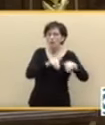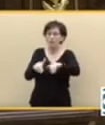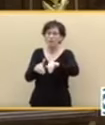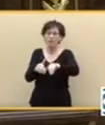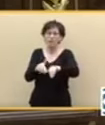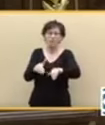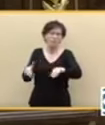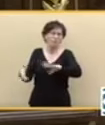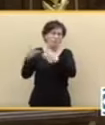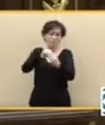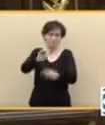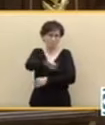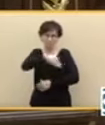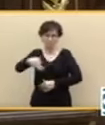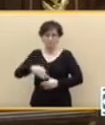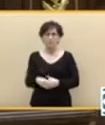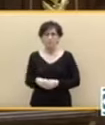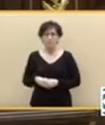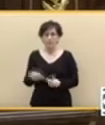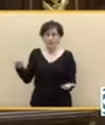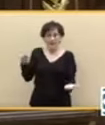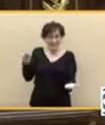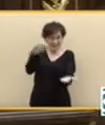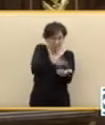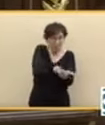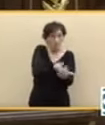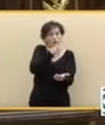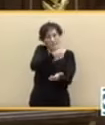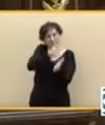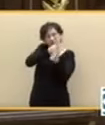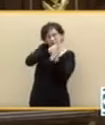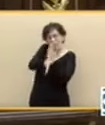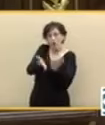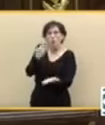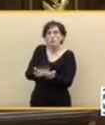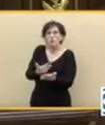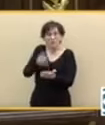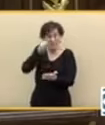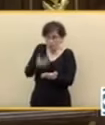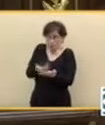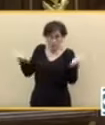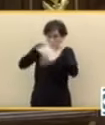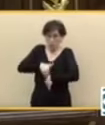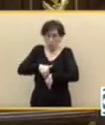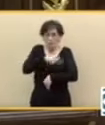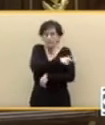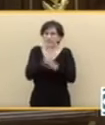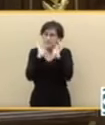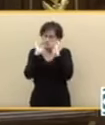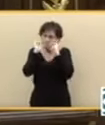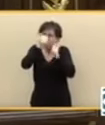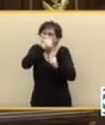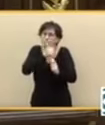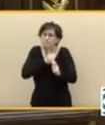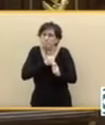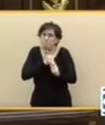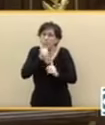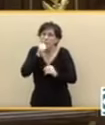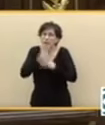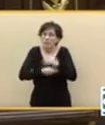que justificara lo injustificable y usted ha hecho todo lo que ha podido, salvo dos cosas. Tener